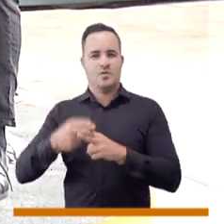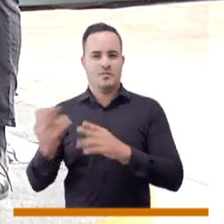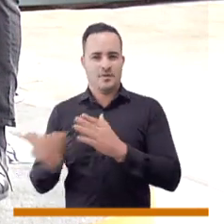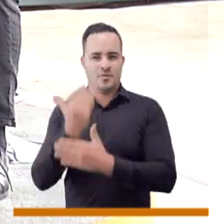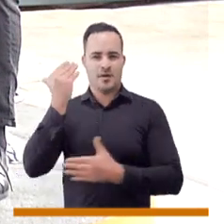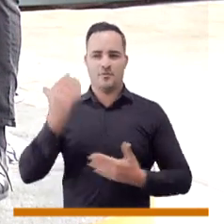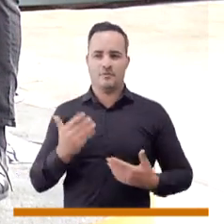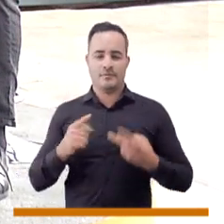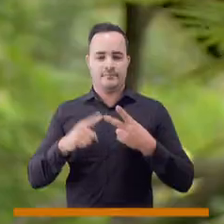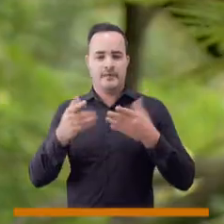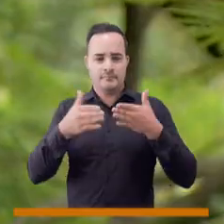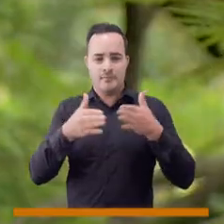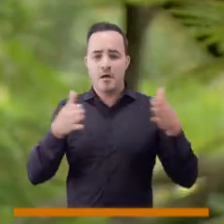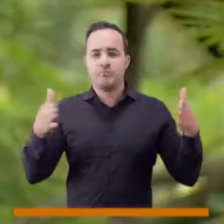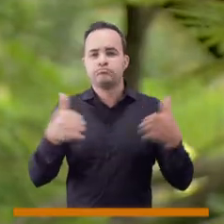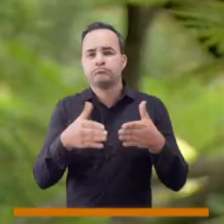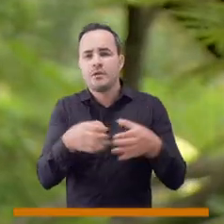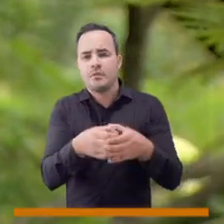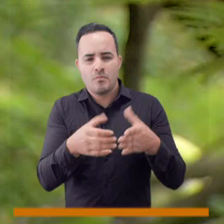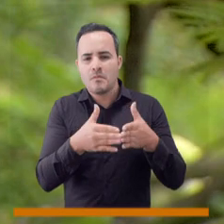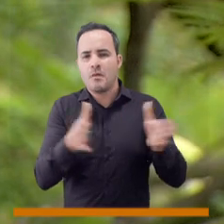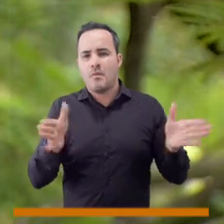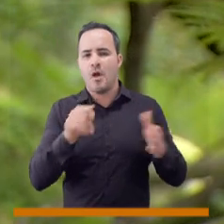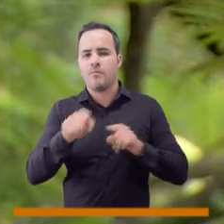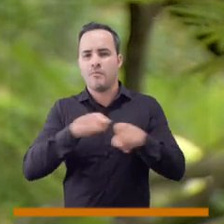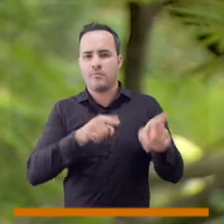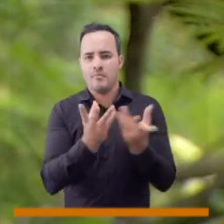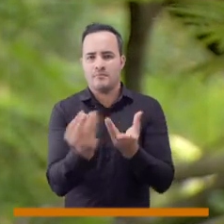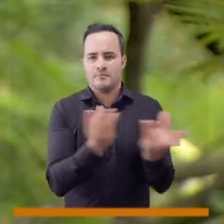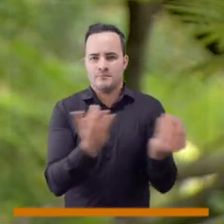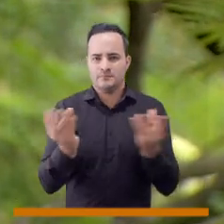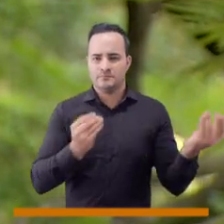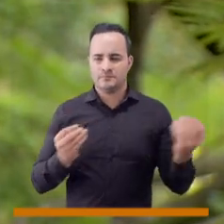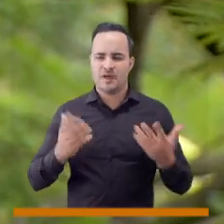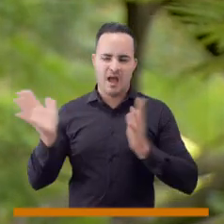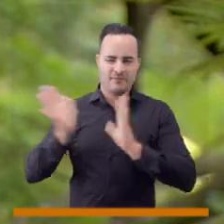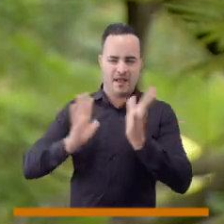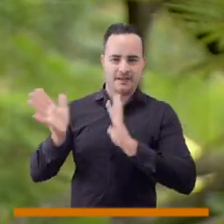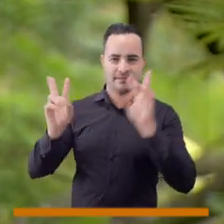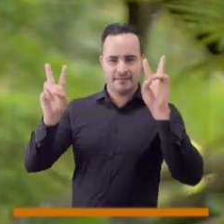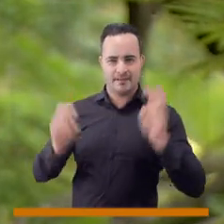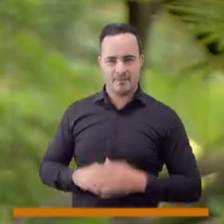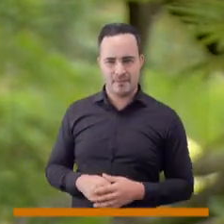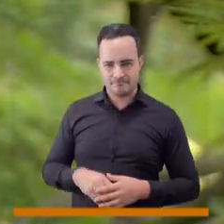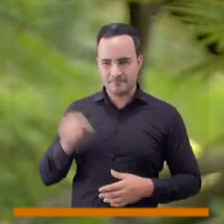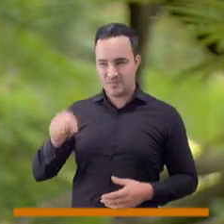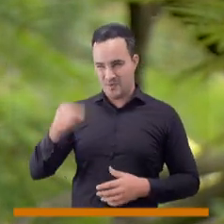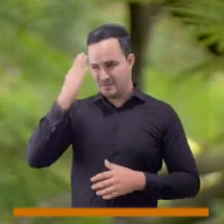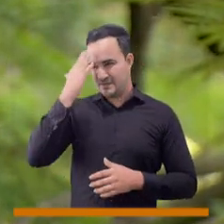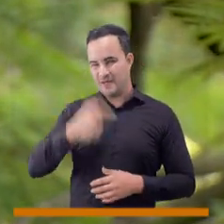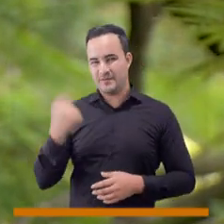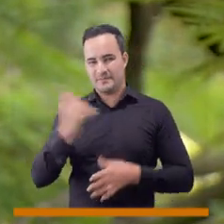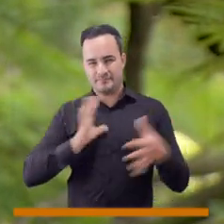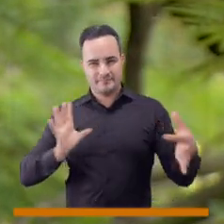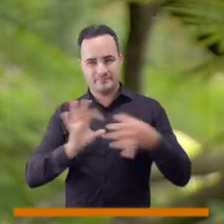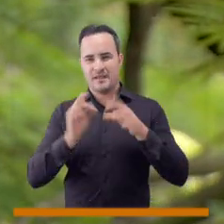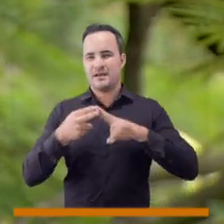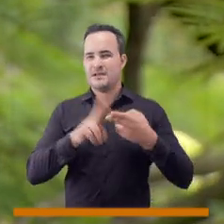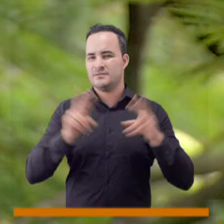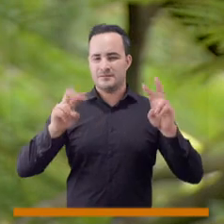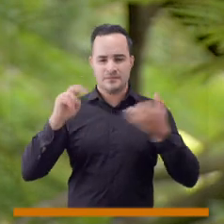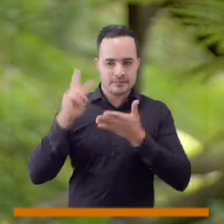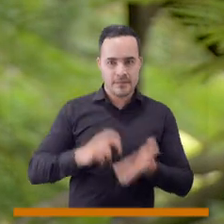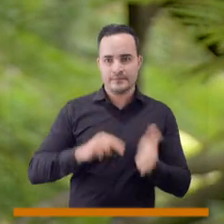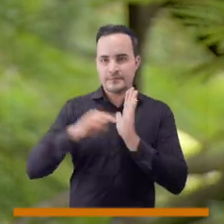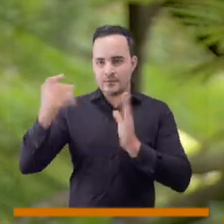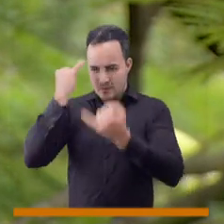funciones. Más cobertura, la misión de impulsar empleo en sectores claves como justamente los que estamos hablando en el día de hoy, que están